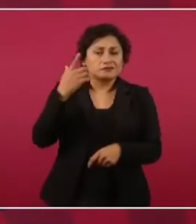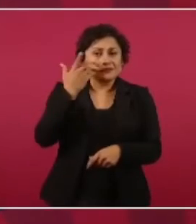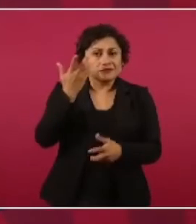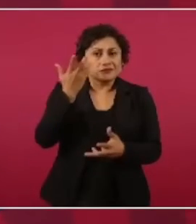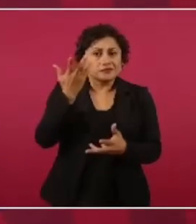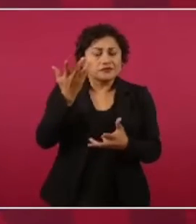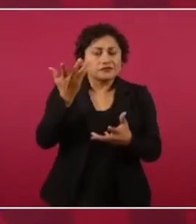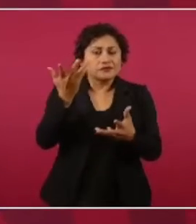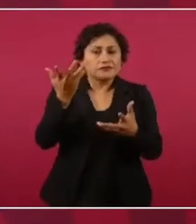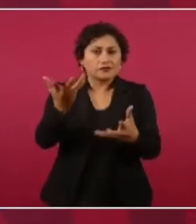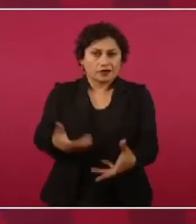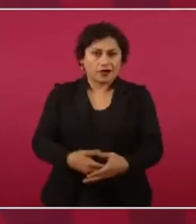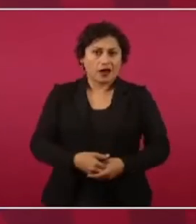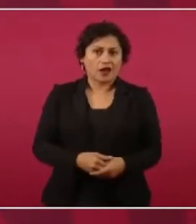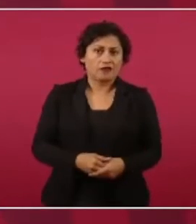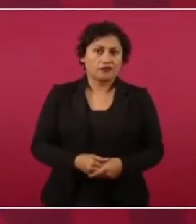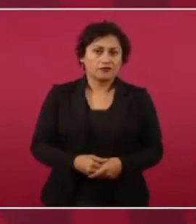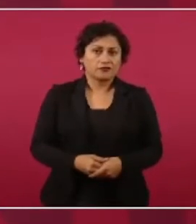Pero nosotros